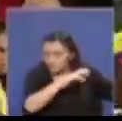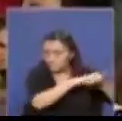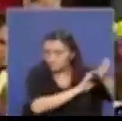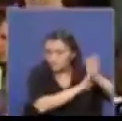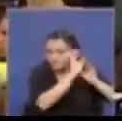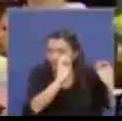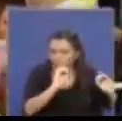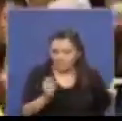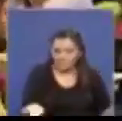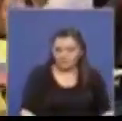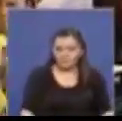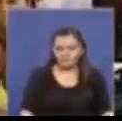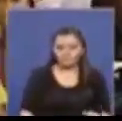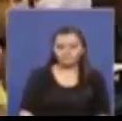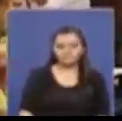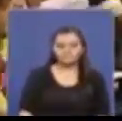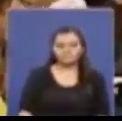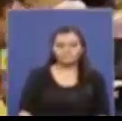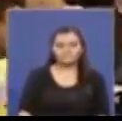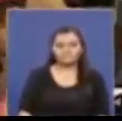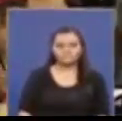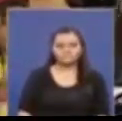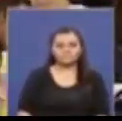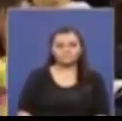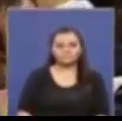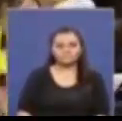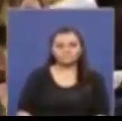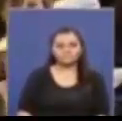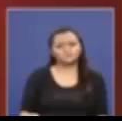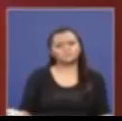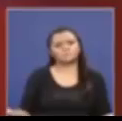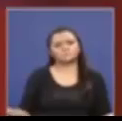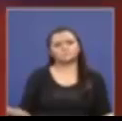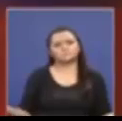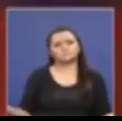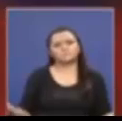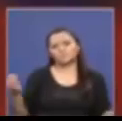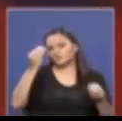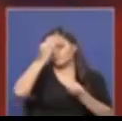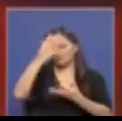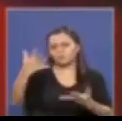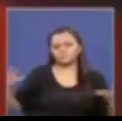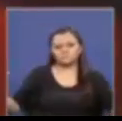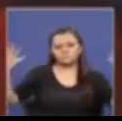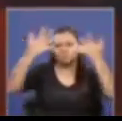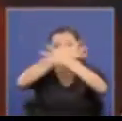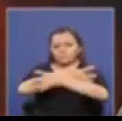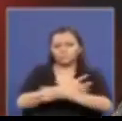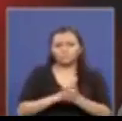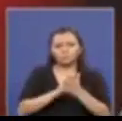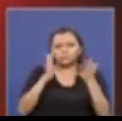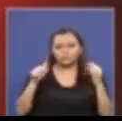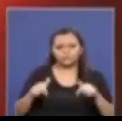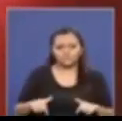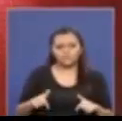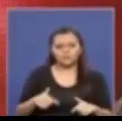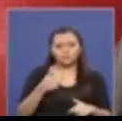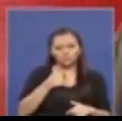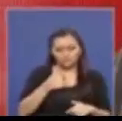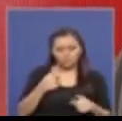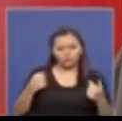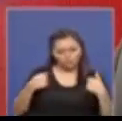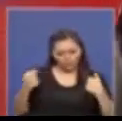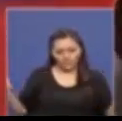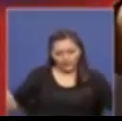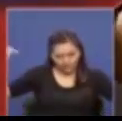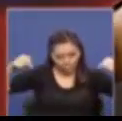productiva. ¿Okay? Que sí, es increíble la desinformación que existe, compañero. Y les insisto, aquí